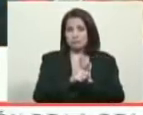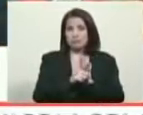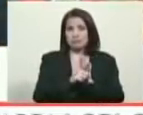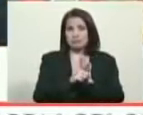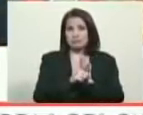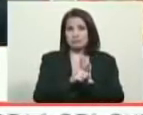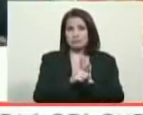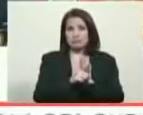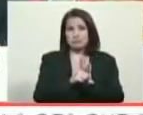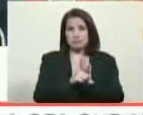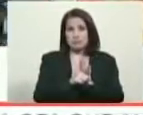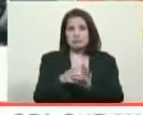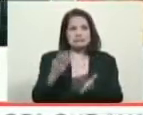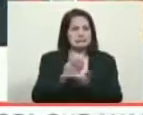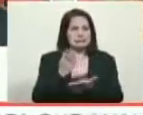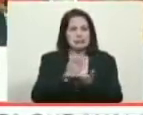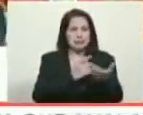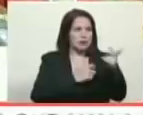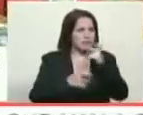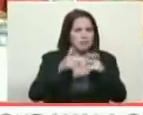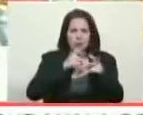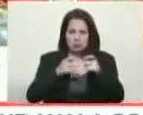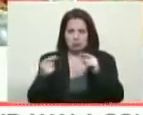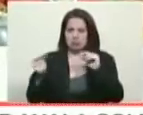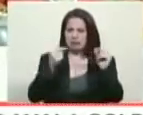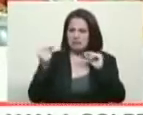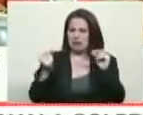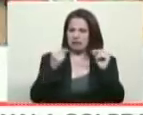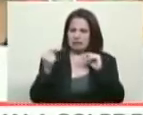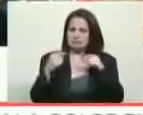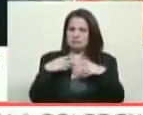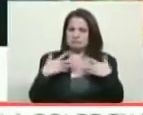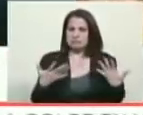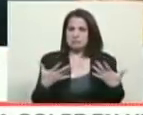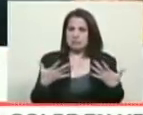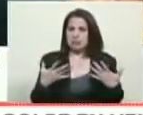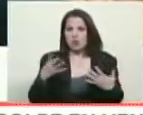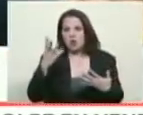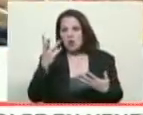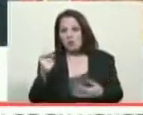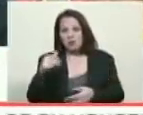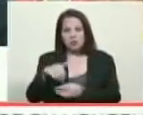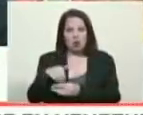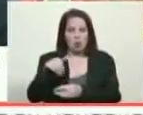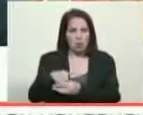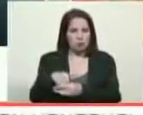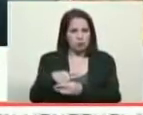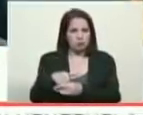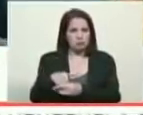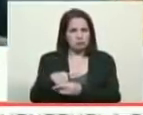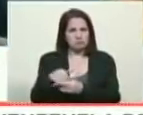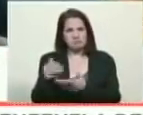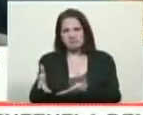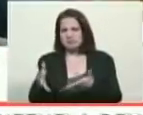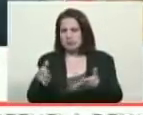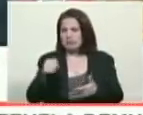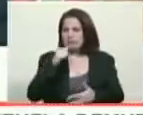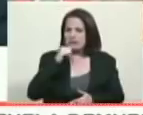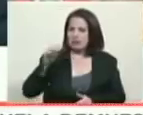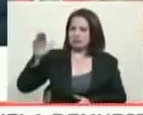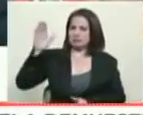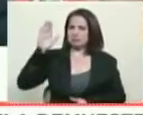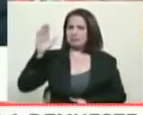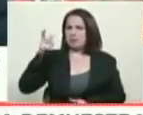a todos los compañeros que vamos al debate cuántos votos sacó quien se autoproclamó presidente